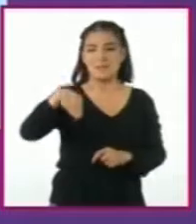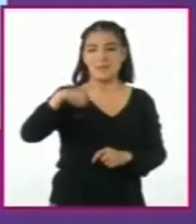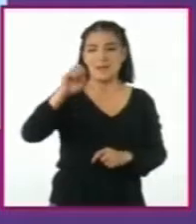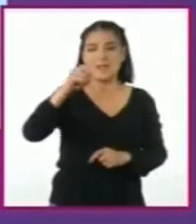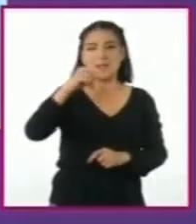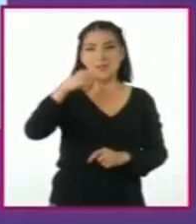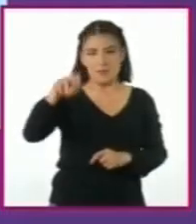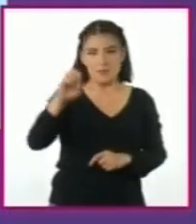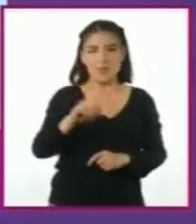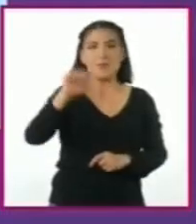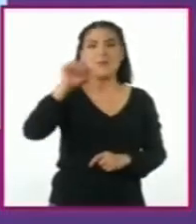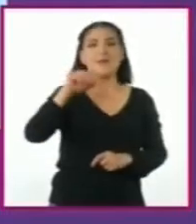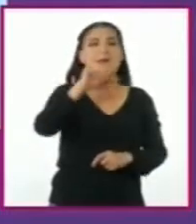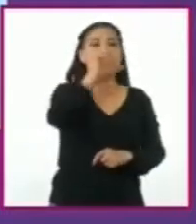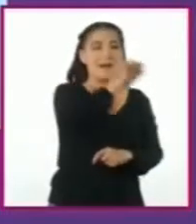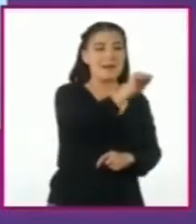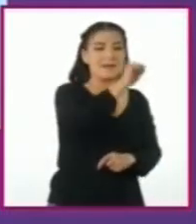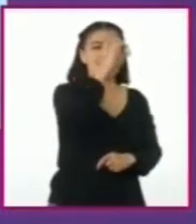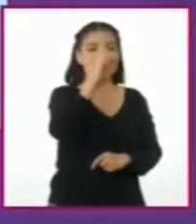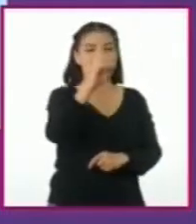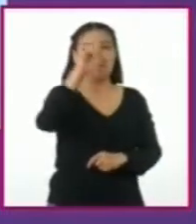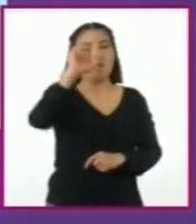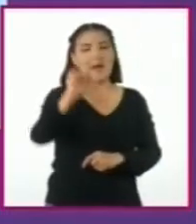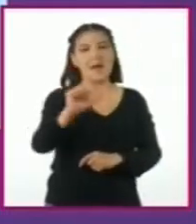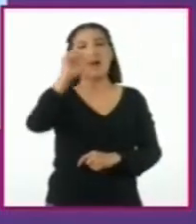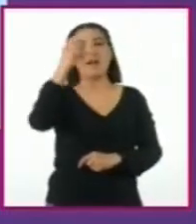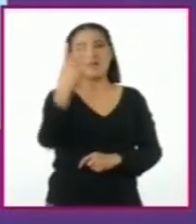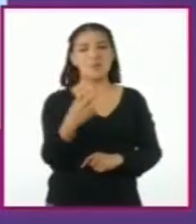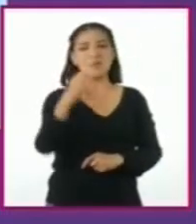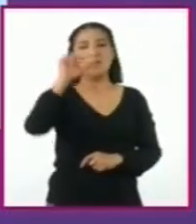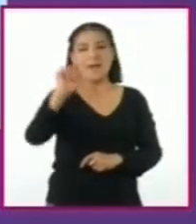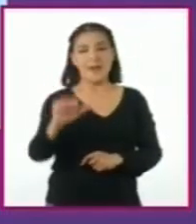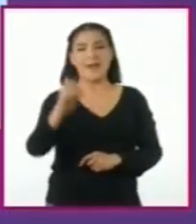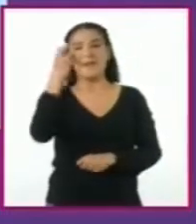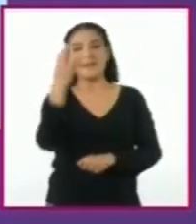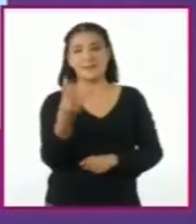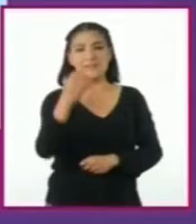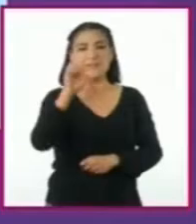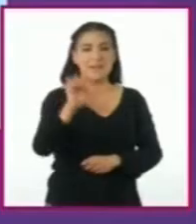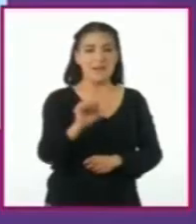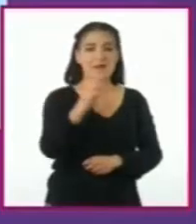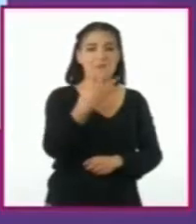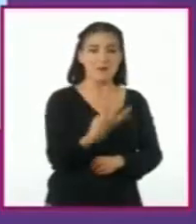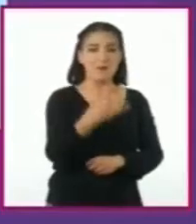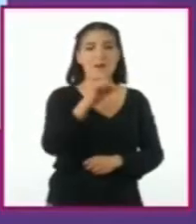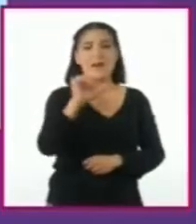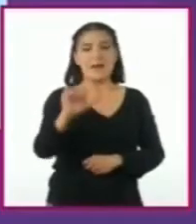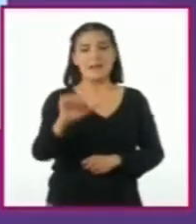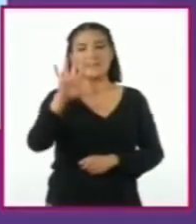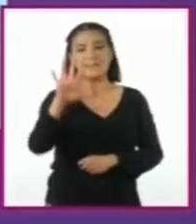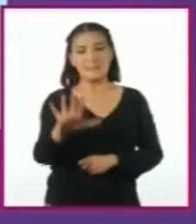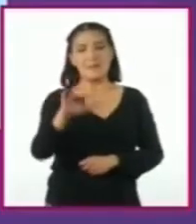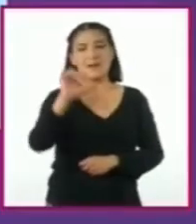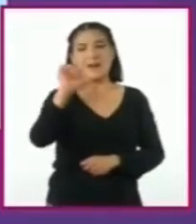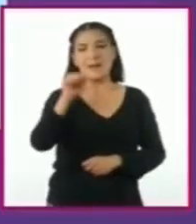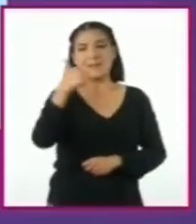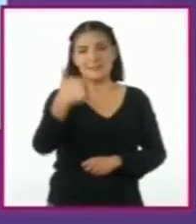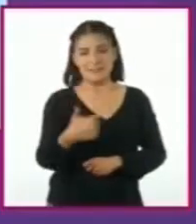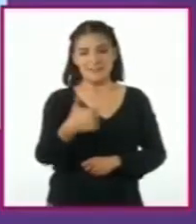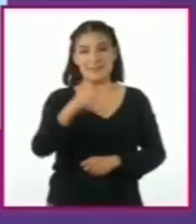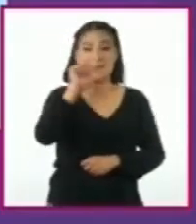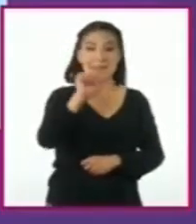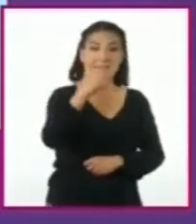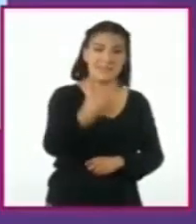A0, A1, A2, A3, A4, A5, A6,